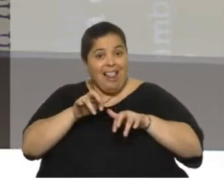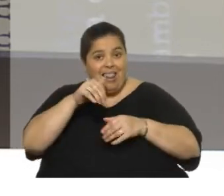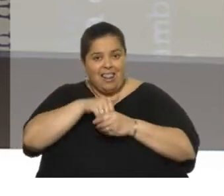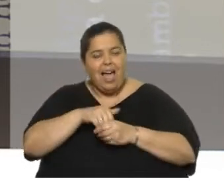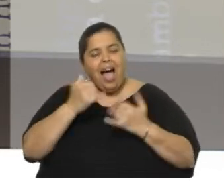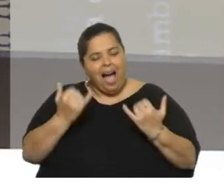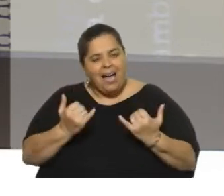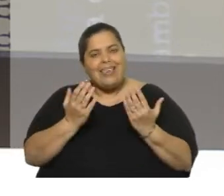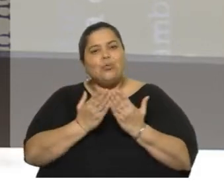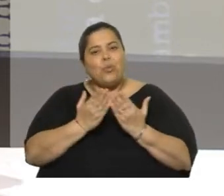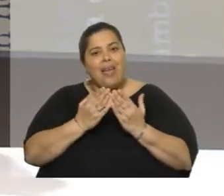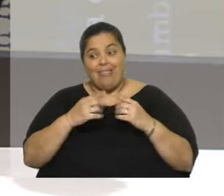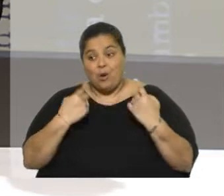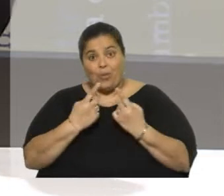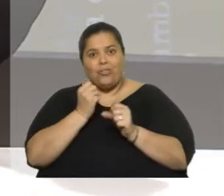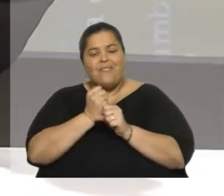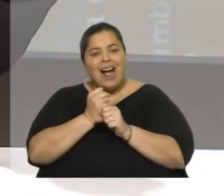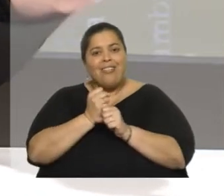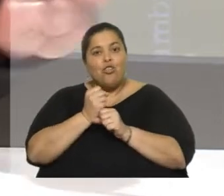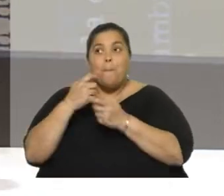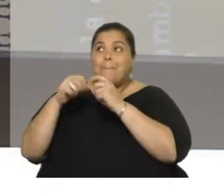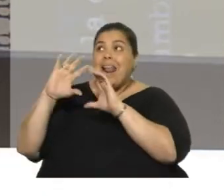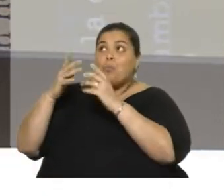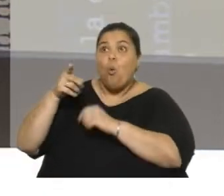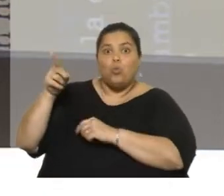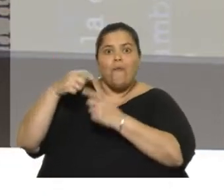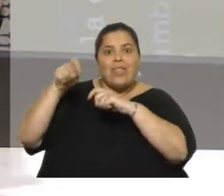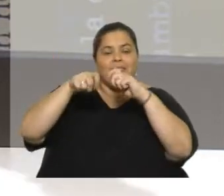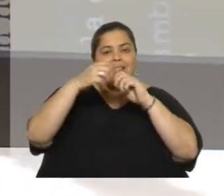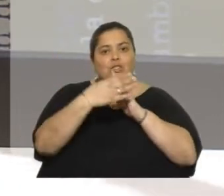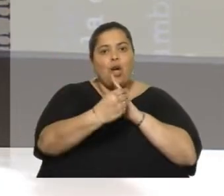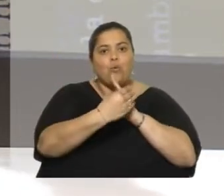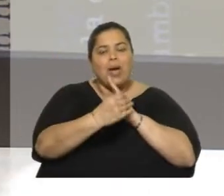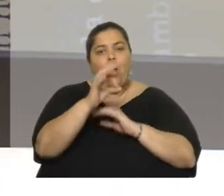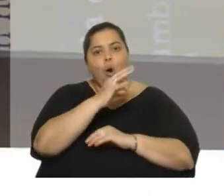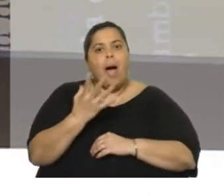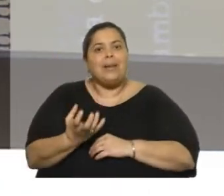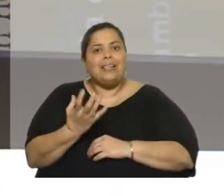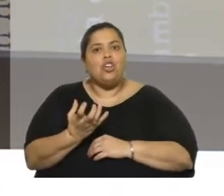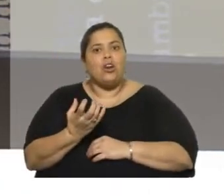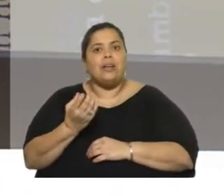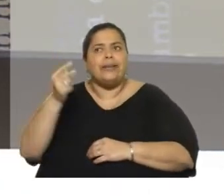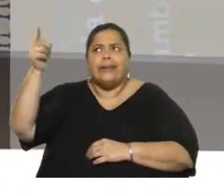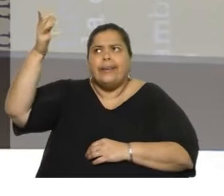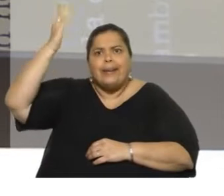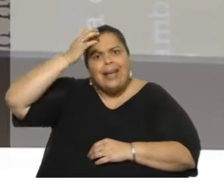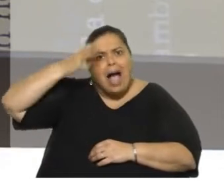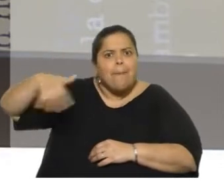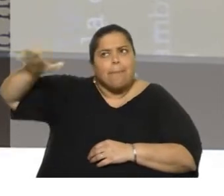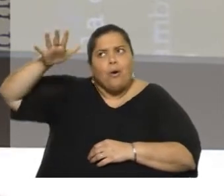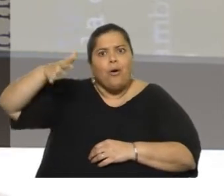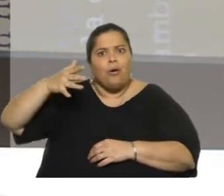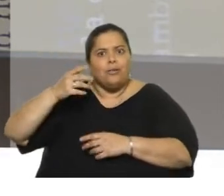están trabajando para el mundo vendiendo software o aplicaciones desde una chacra en Tranquera. Entonces,